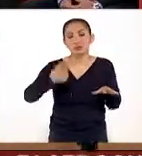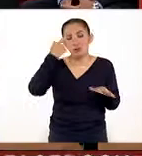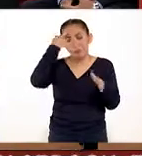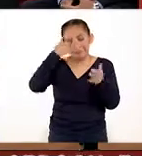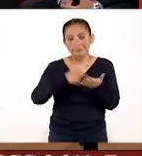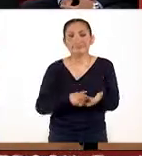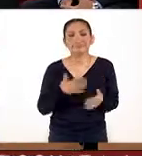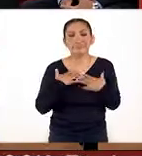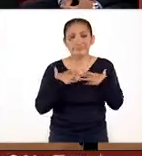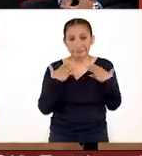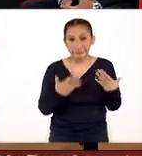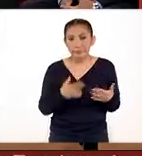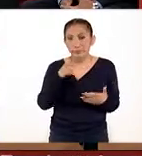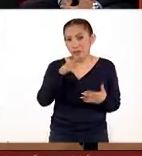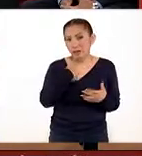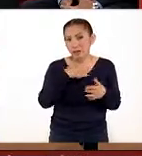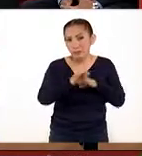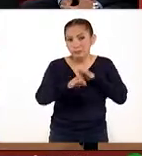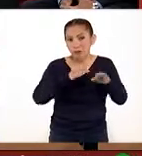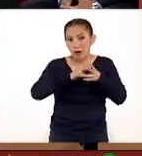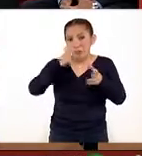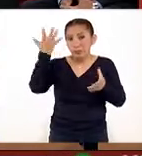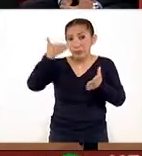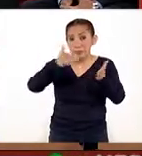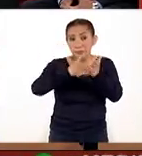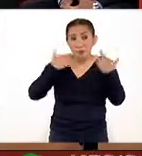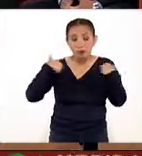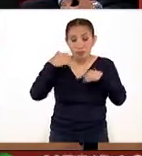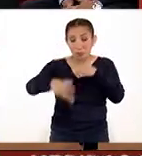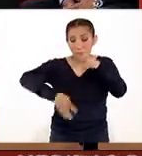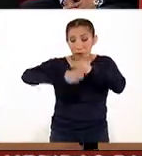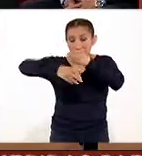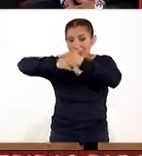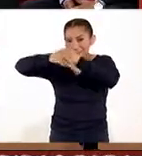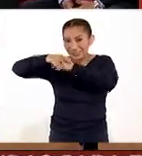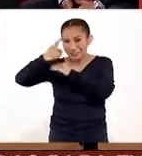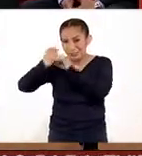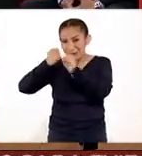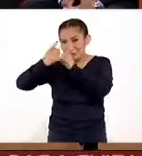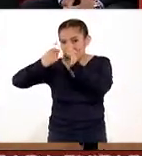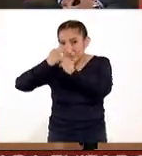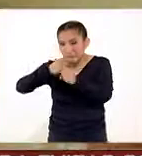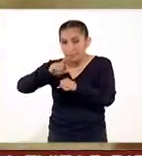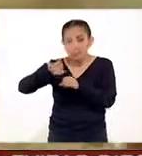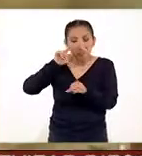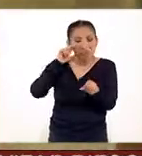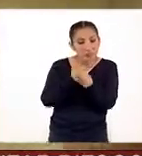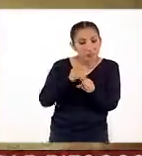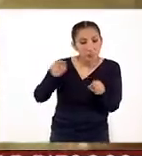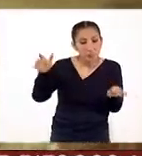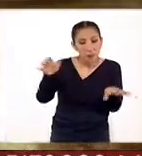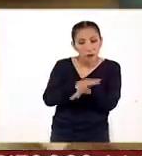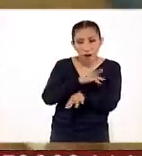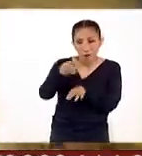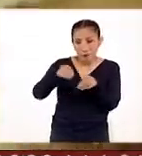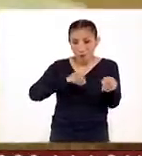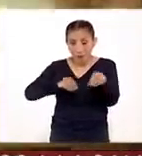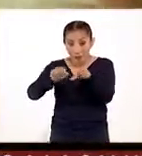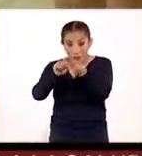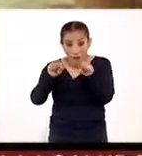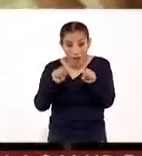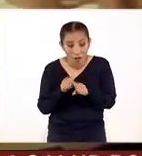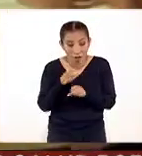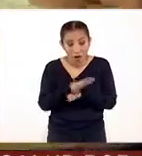por fortuna pues trabajamos con casi 10,000 profesores cada ciclo escolar y ellos se dan cuenta que cuando cambia la dinámica del salón